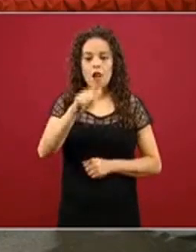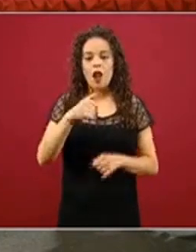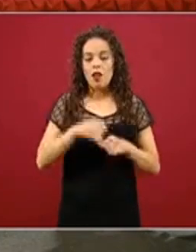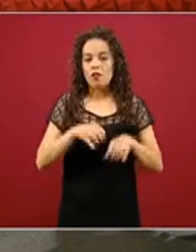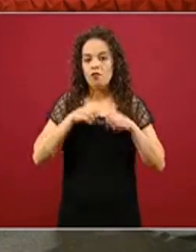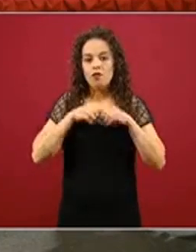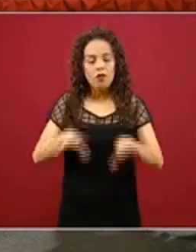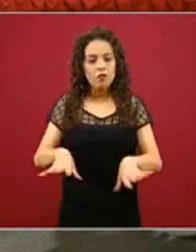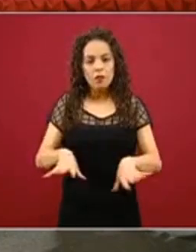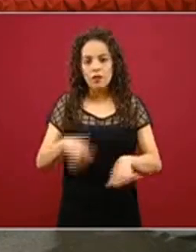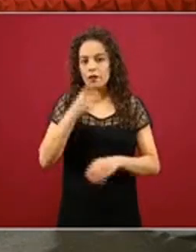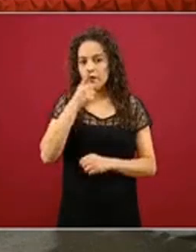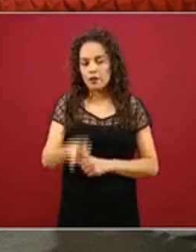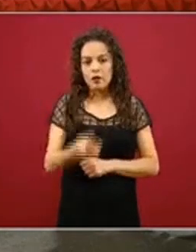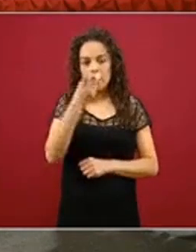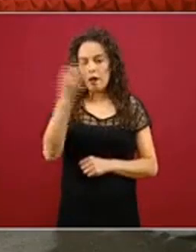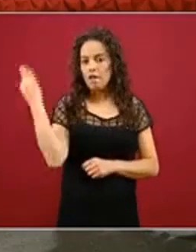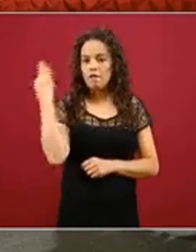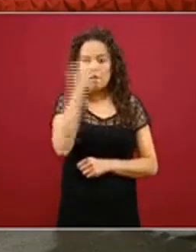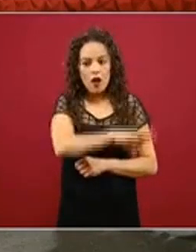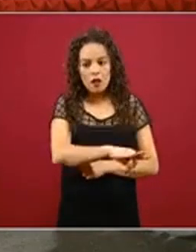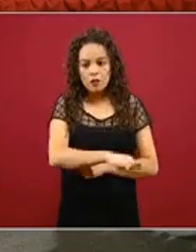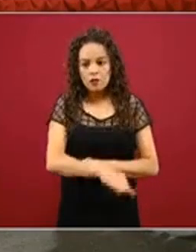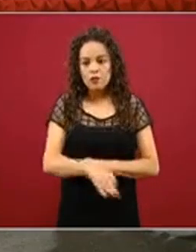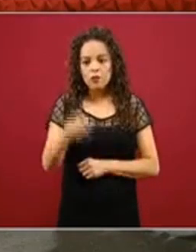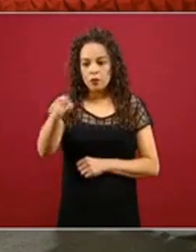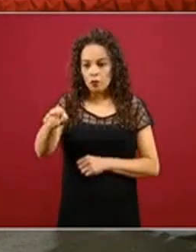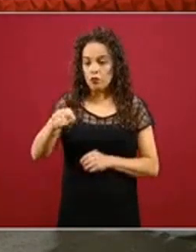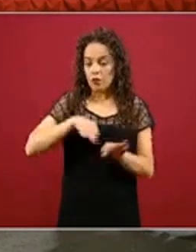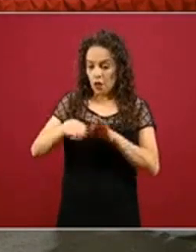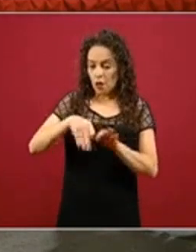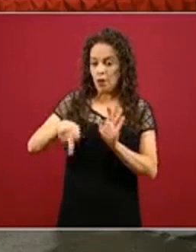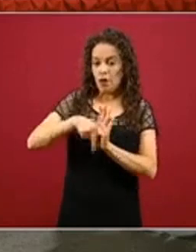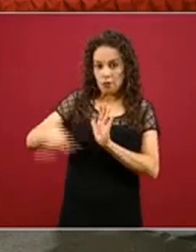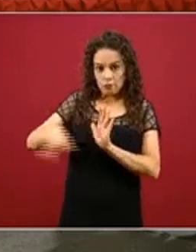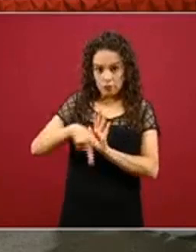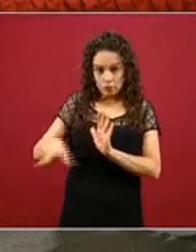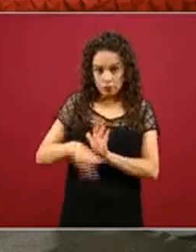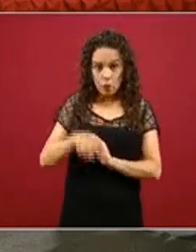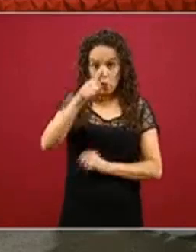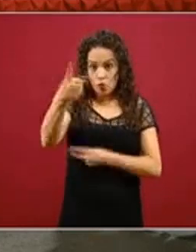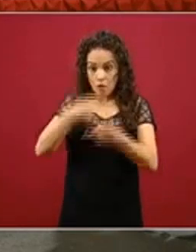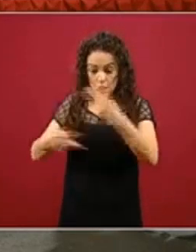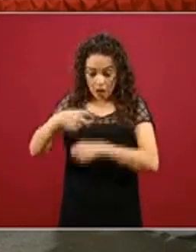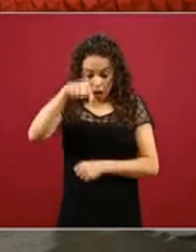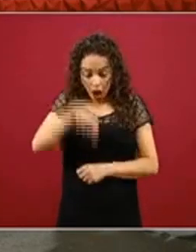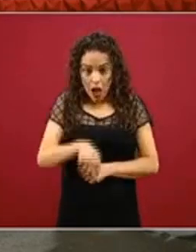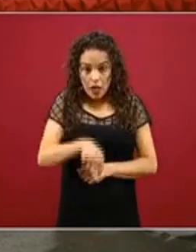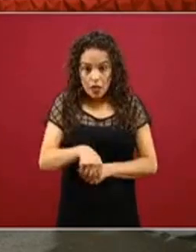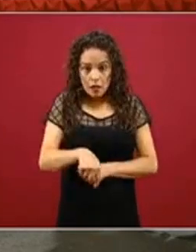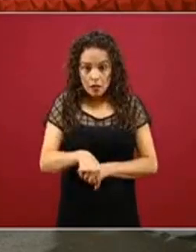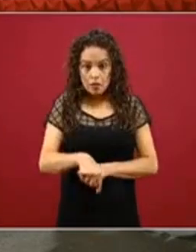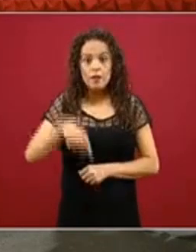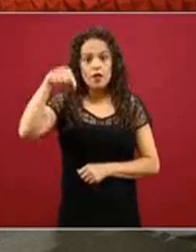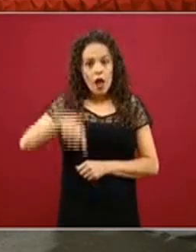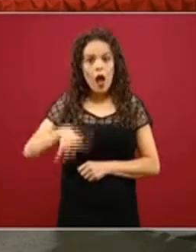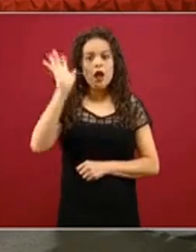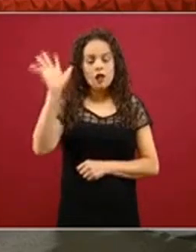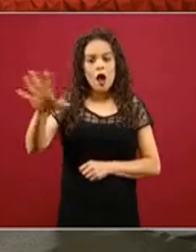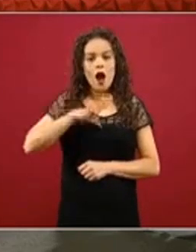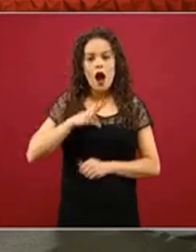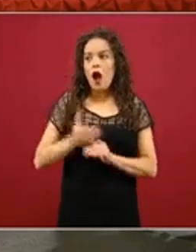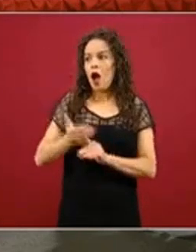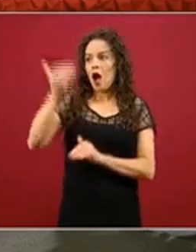Ahí está la cantidad de pruebas que se han hecho. Usted trabaja en un medio y está presente aquí. Aquí ya tuvimos una experiencia